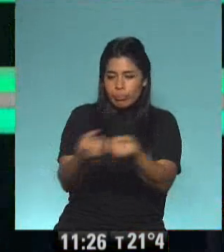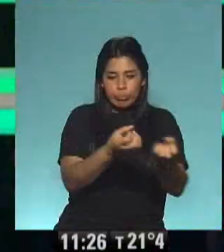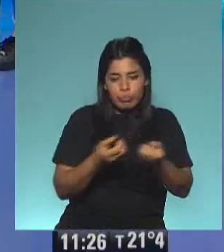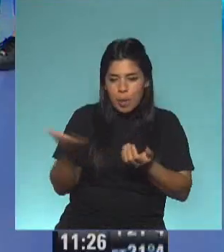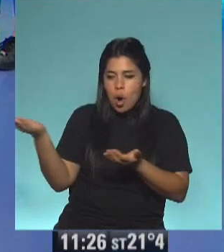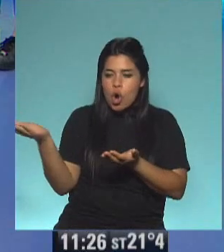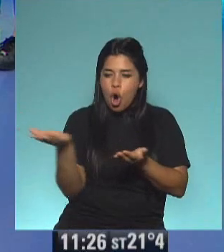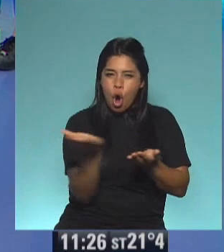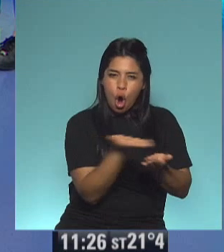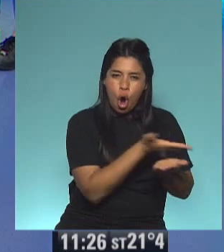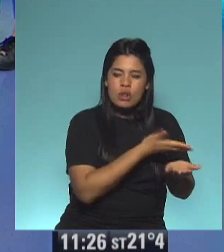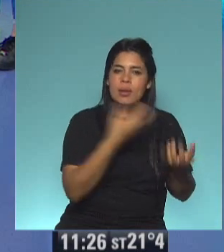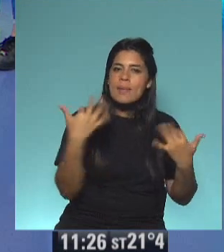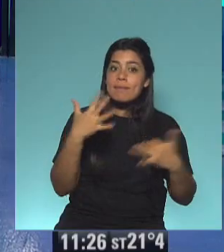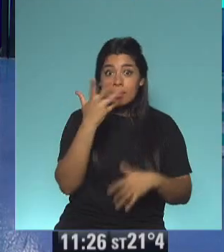recién cortado?